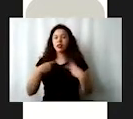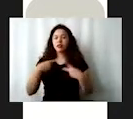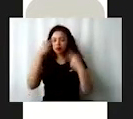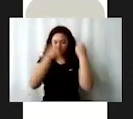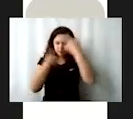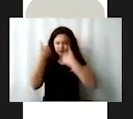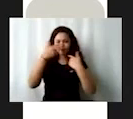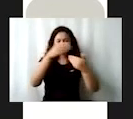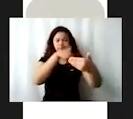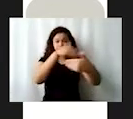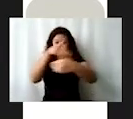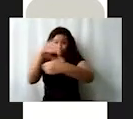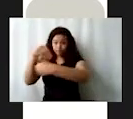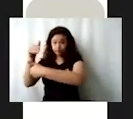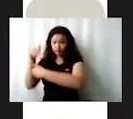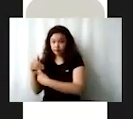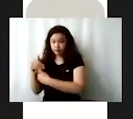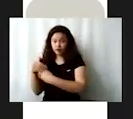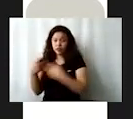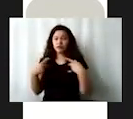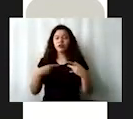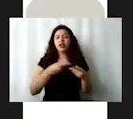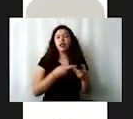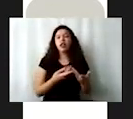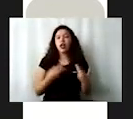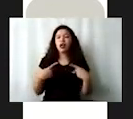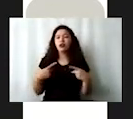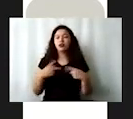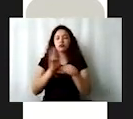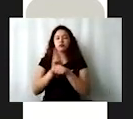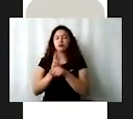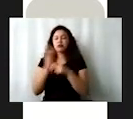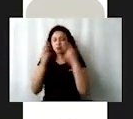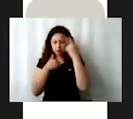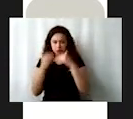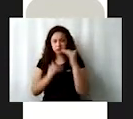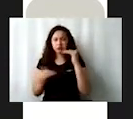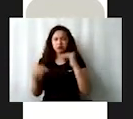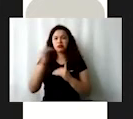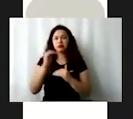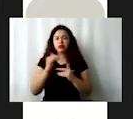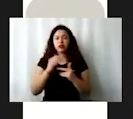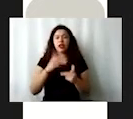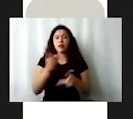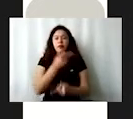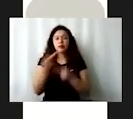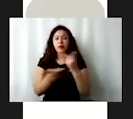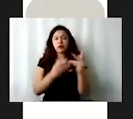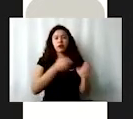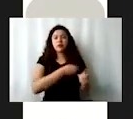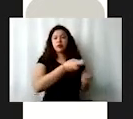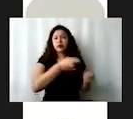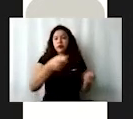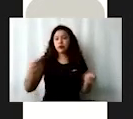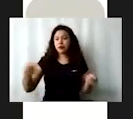datos repartiendo entre sus ocupantes o supervisores. Los reparte todos estos cuestionarios y